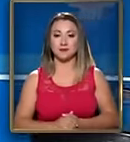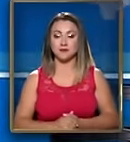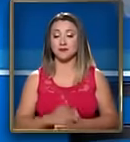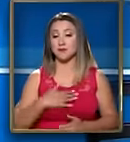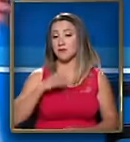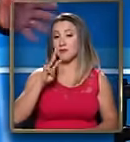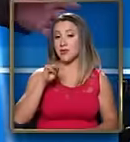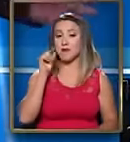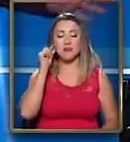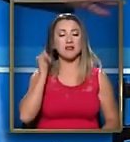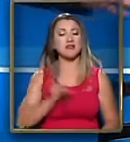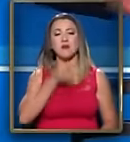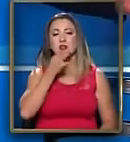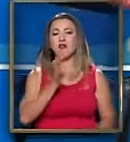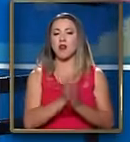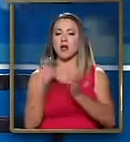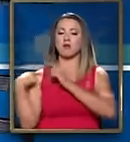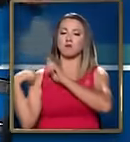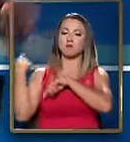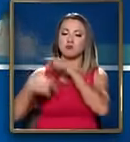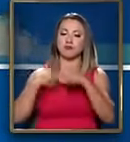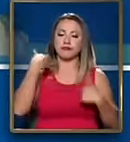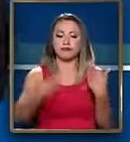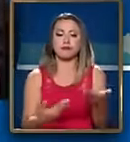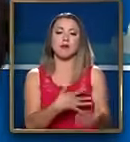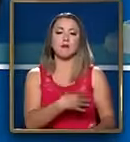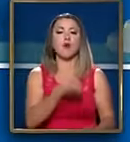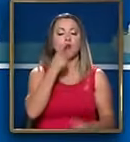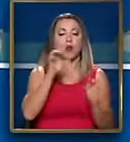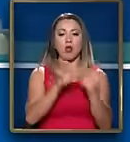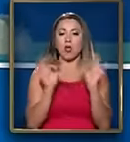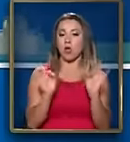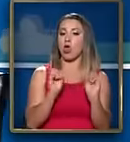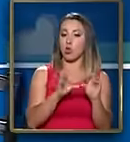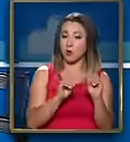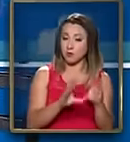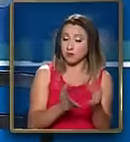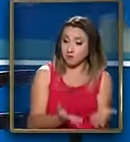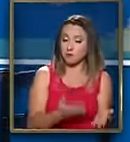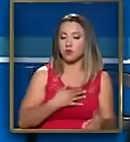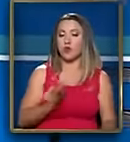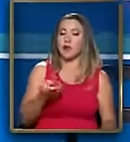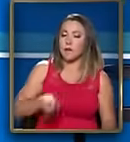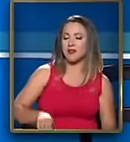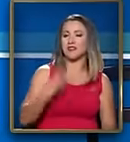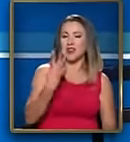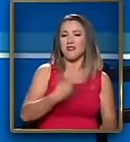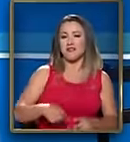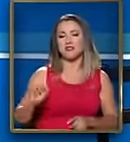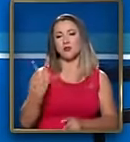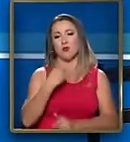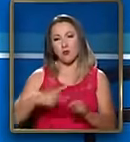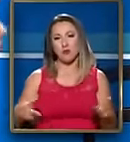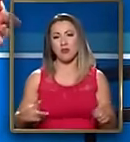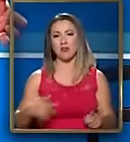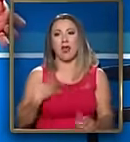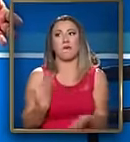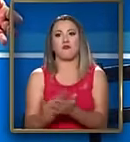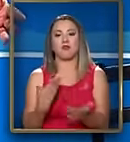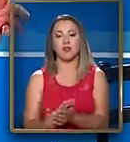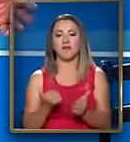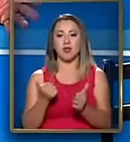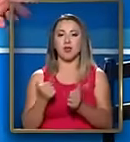Mi madre siempre dijo, la gran herencia que le voy a dejar a mis hijos es la educación. Por eso yo repetí 3 veces el segundo medio. Quería aprovechar bien